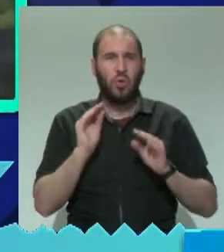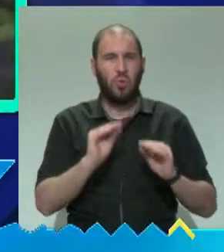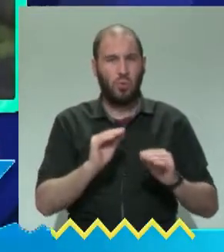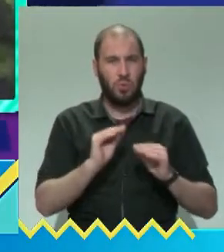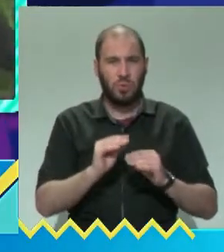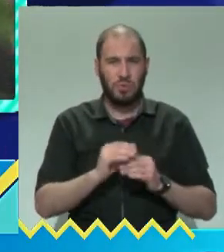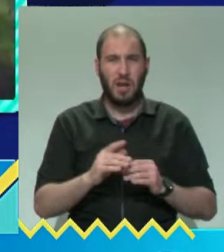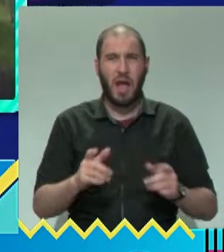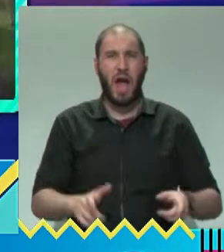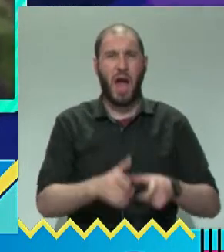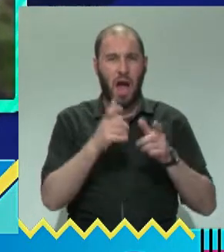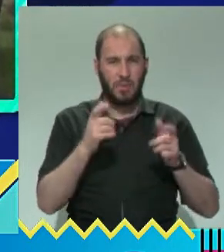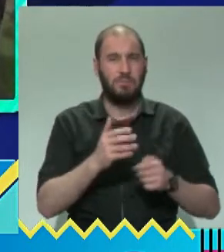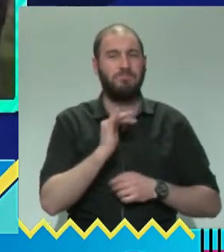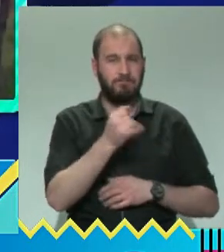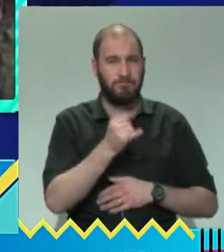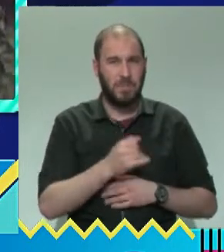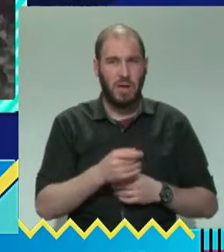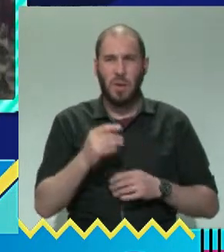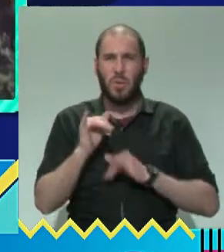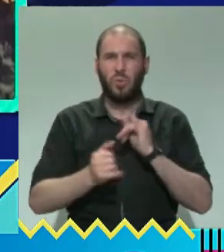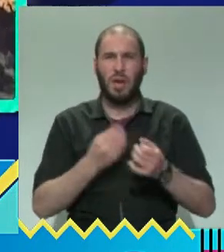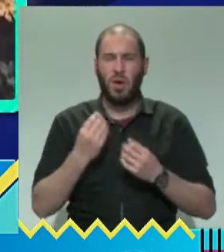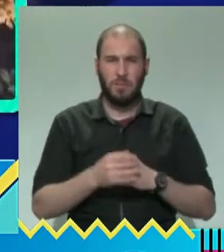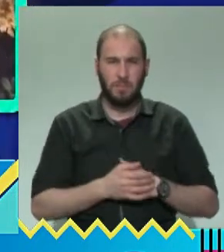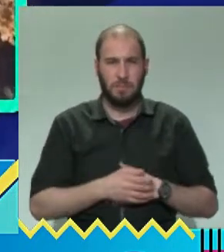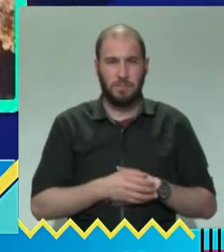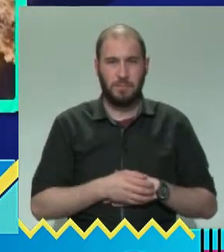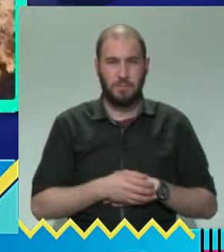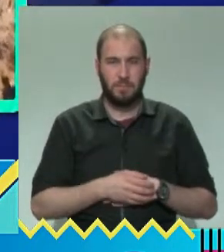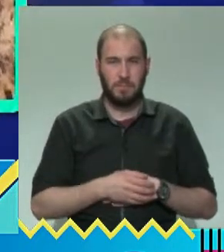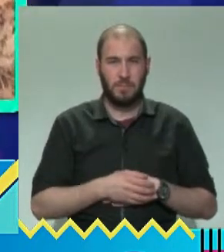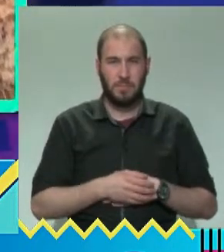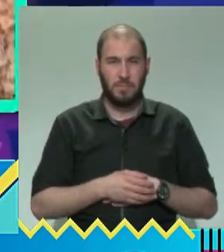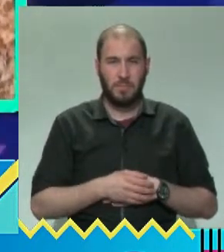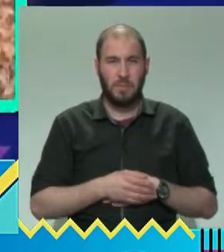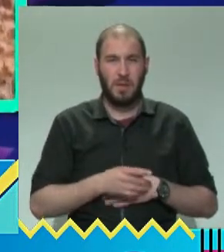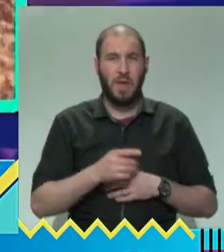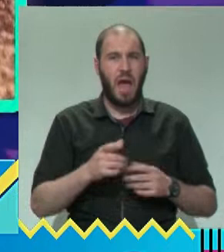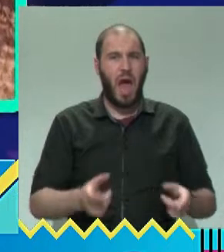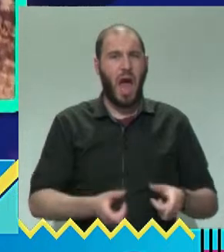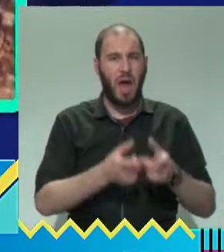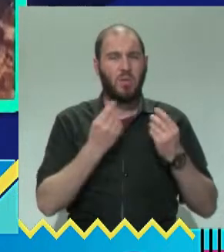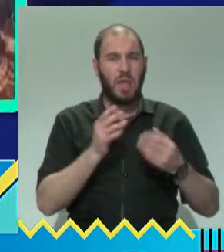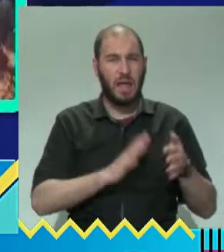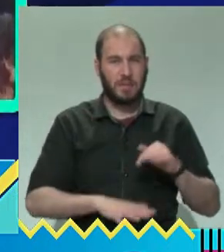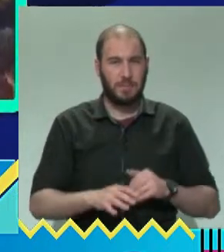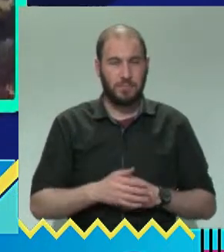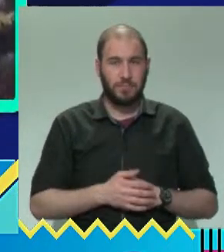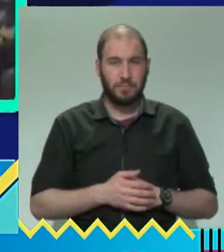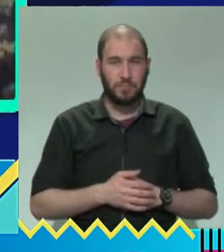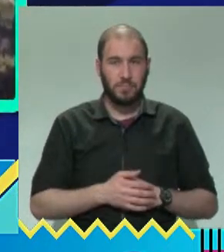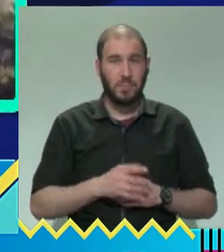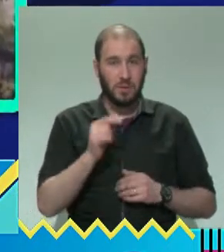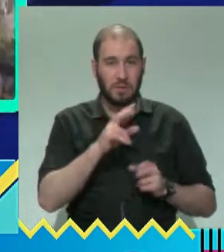contaminación que generan los árboles. Exactamente. ¿Cómo lo explicas eso, Sergio? Lo que hacen los árboles es, así como